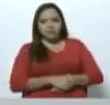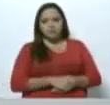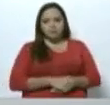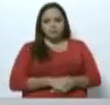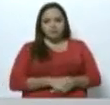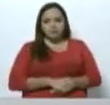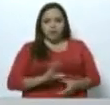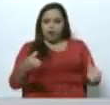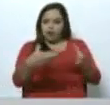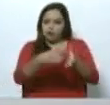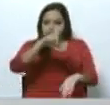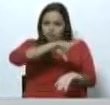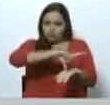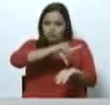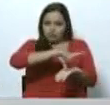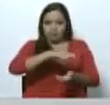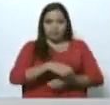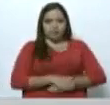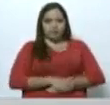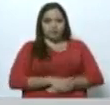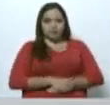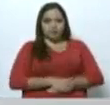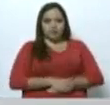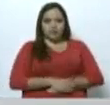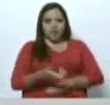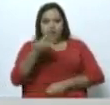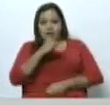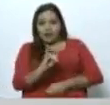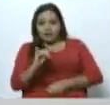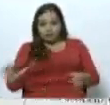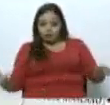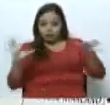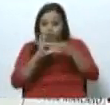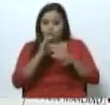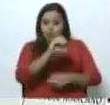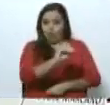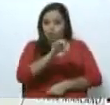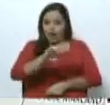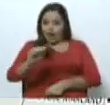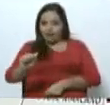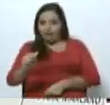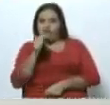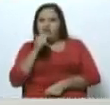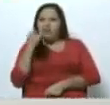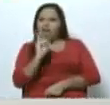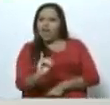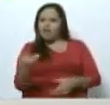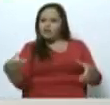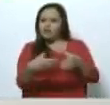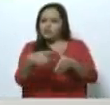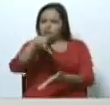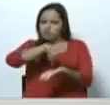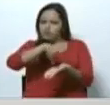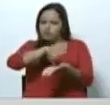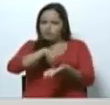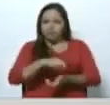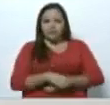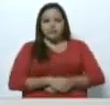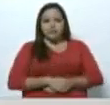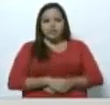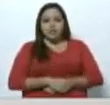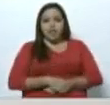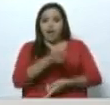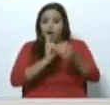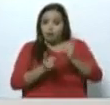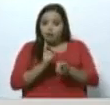El Grupo de Lima es un apéndice de la OEA. ¿Quiénes estaban en el Grupo de Lima? Aquellos que cada vez que